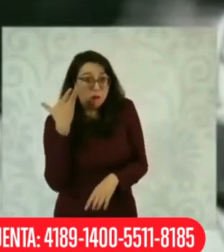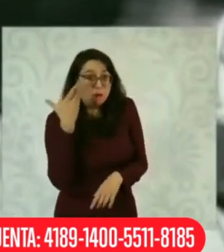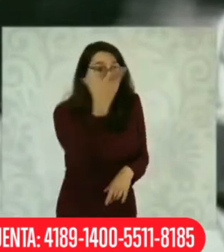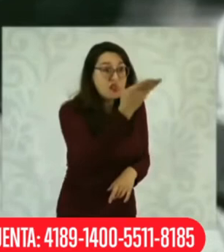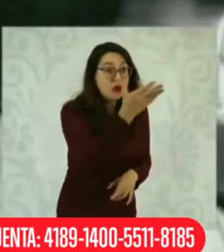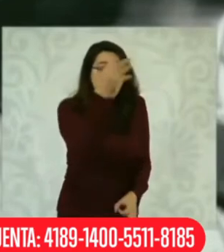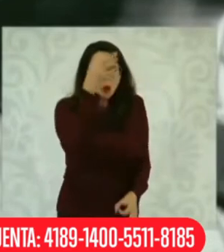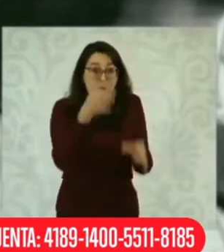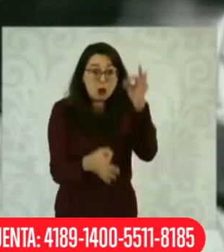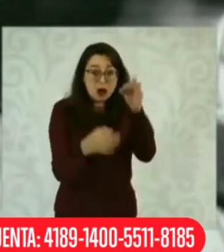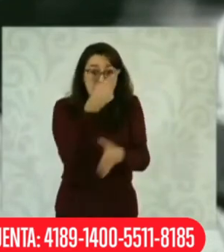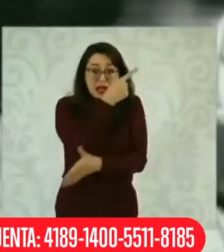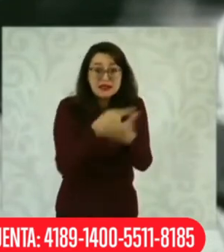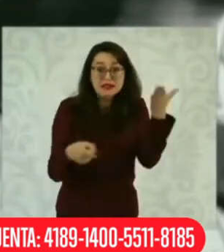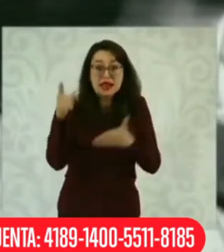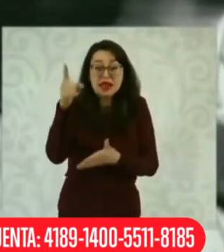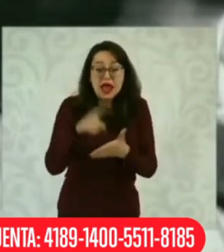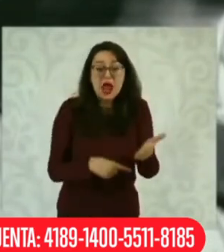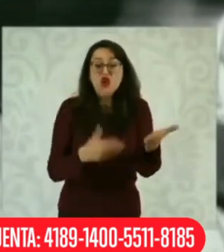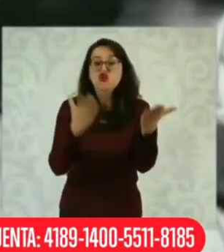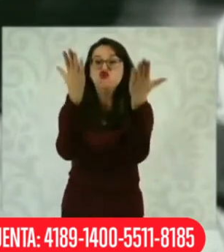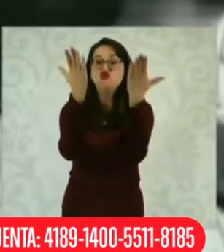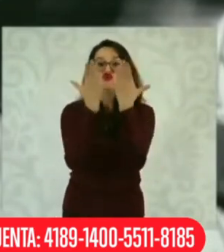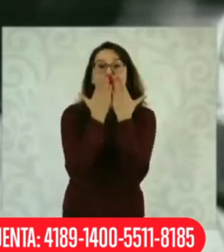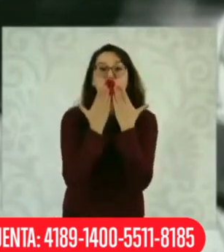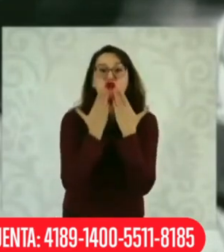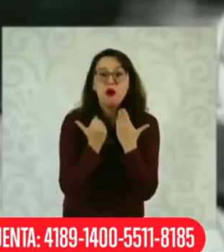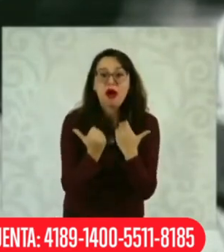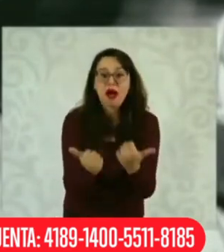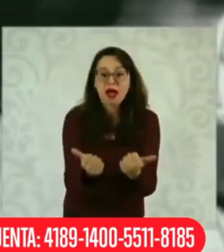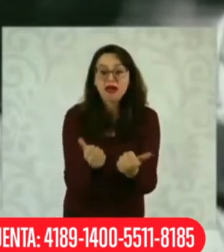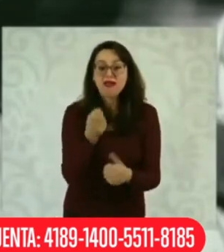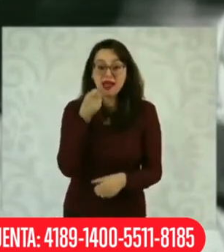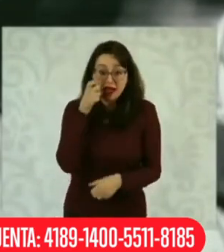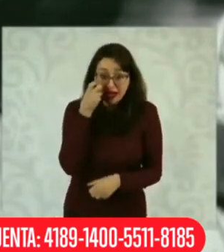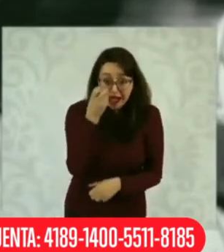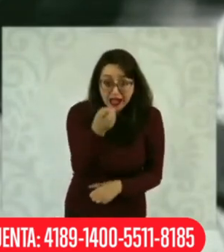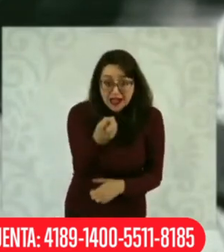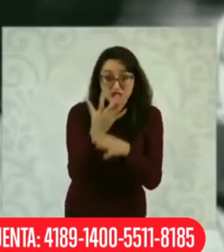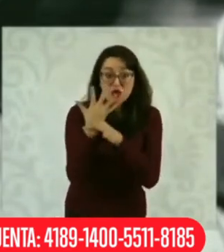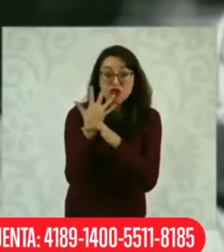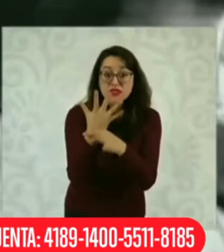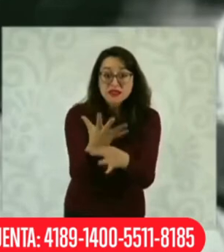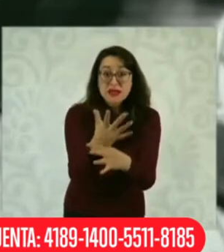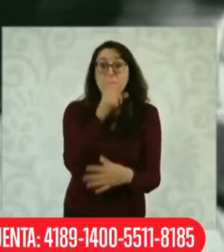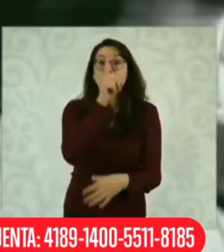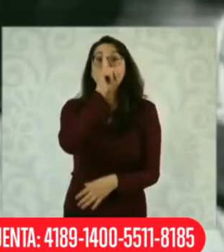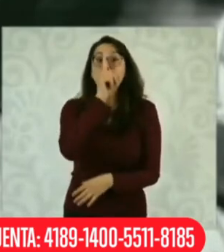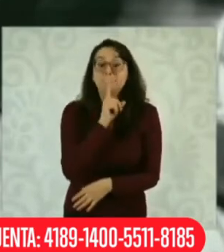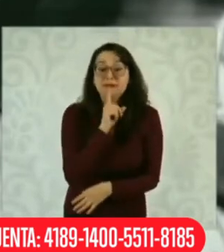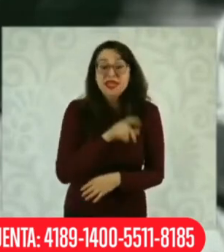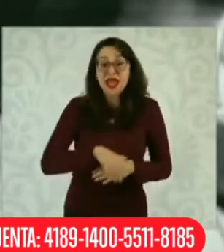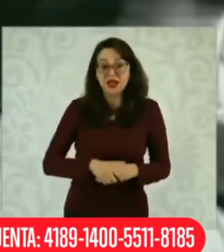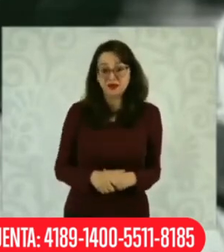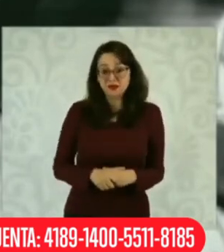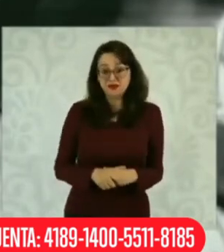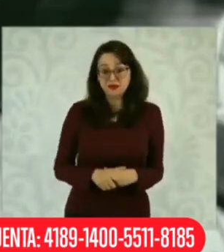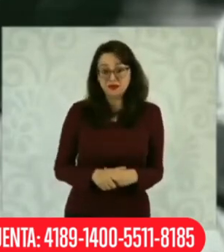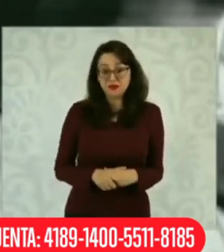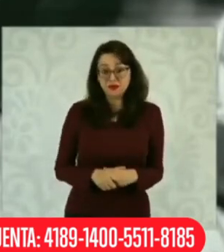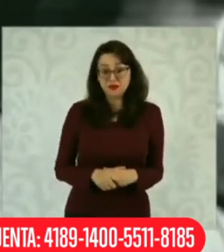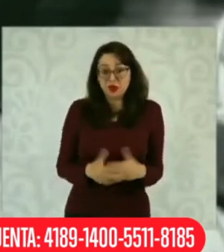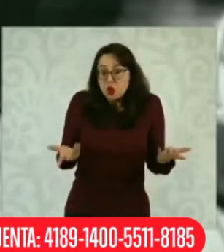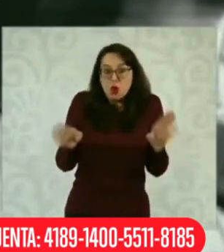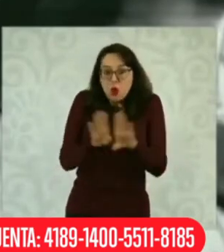no existe, es falsa. No El hubo gobierno ningún de acuerdo. México no solicitó eso. ¿Cómo se lo